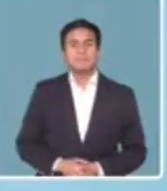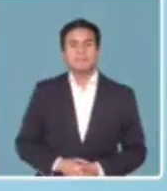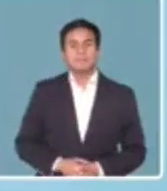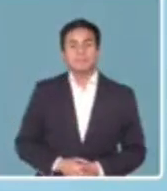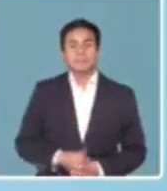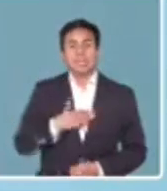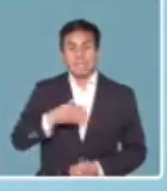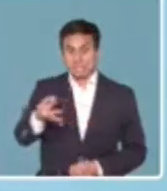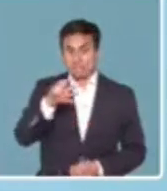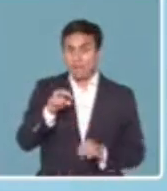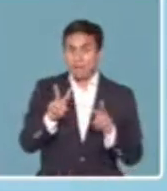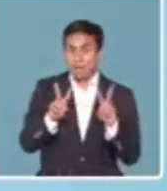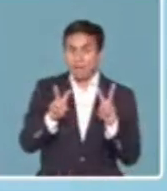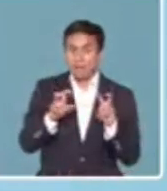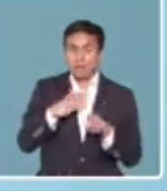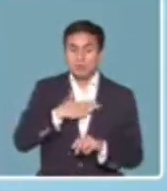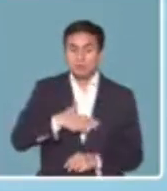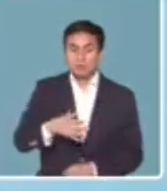¿me quiere decir algo?